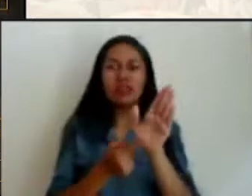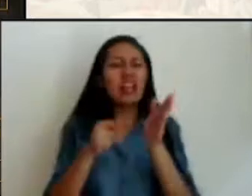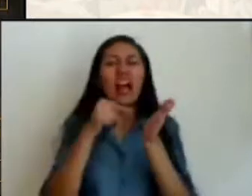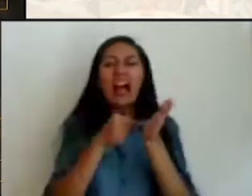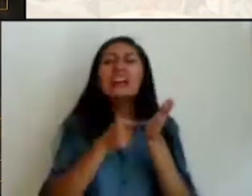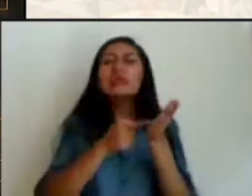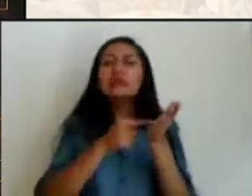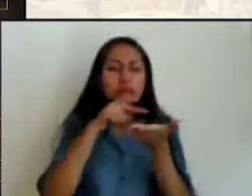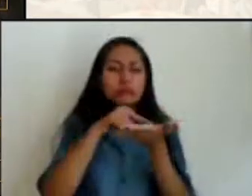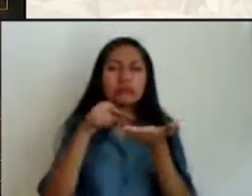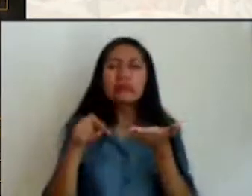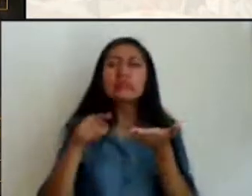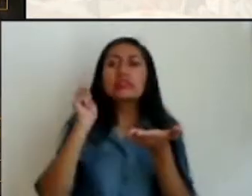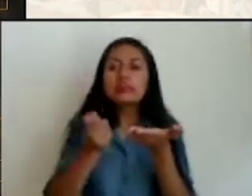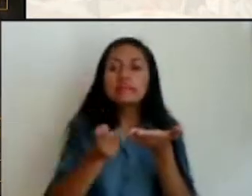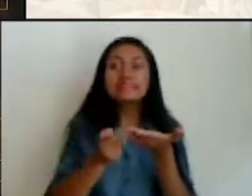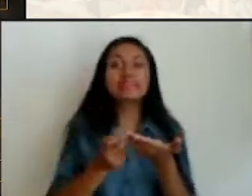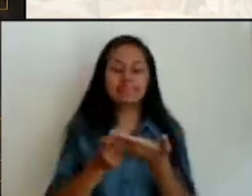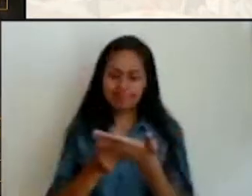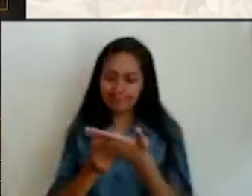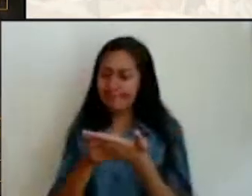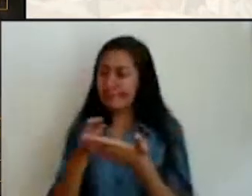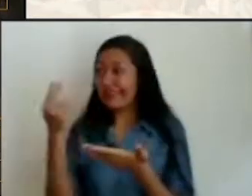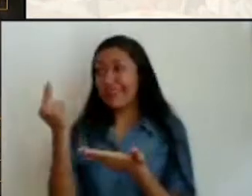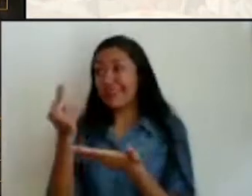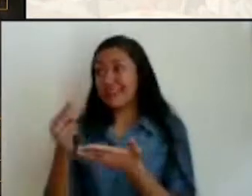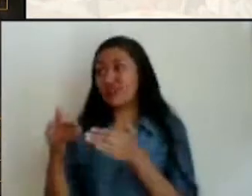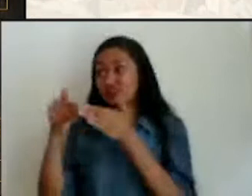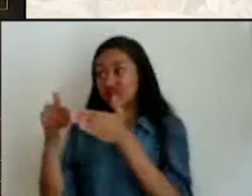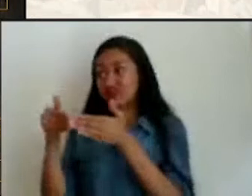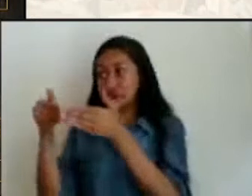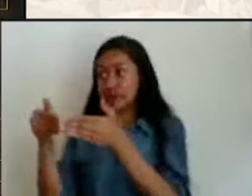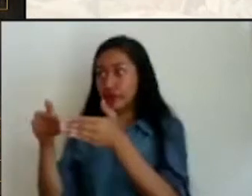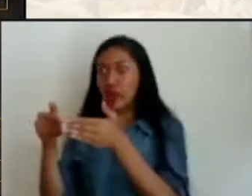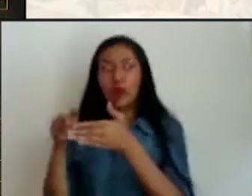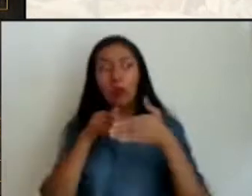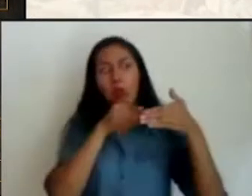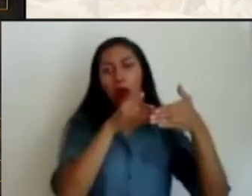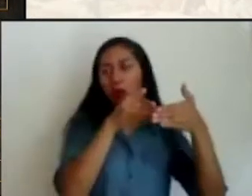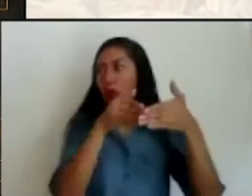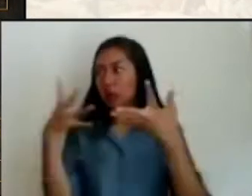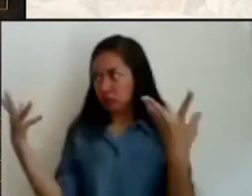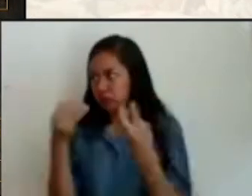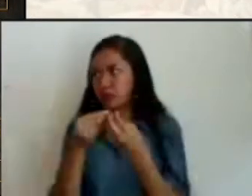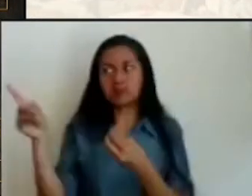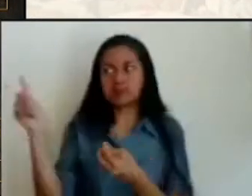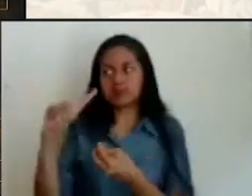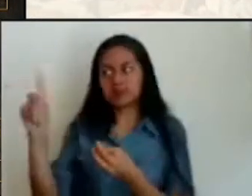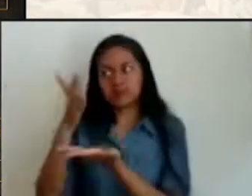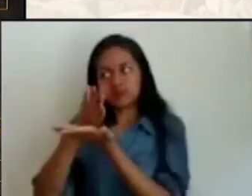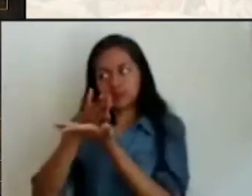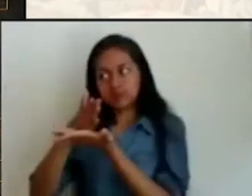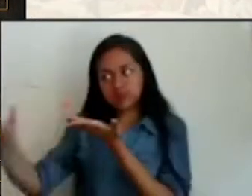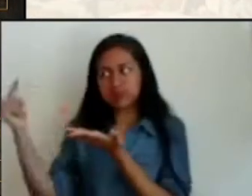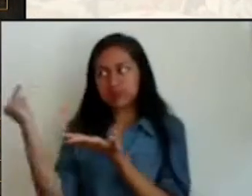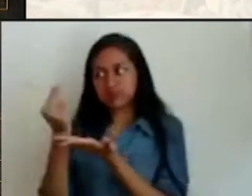medida. ¿Cómo separar el barco? Se pone el barco en un canal diferente, que ahora nos lo muestran, en el canal de Poveglia,